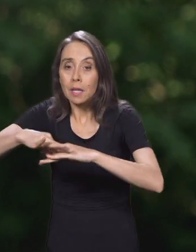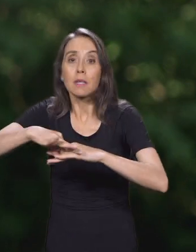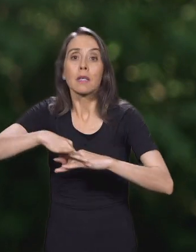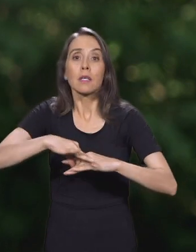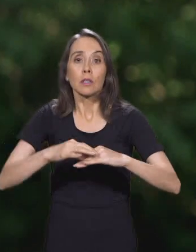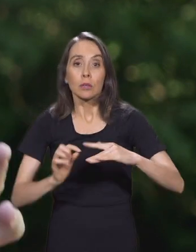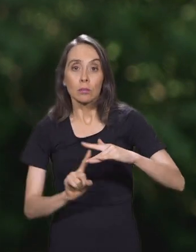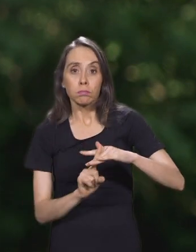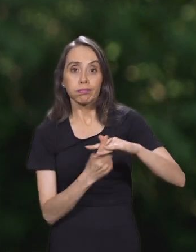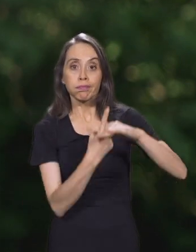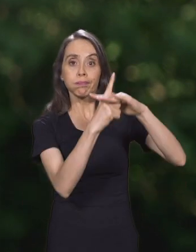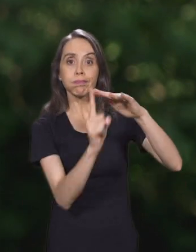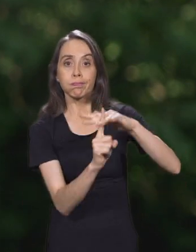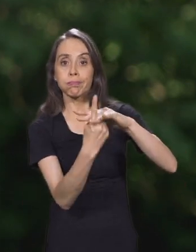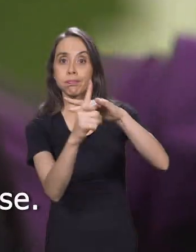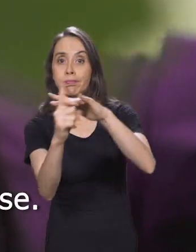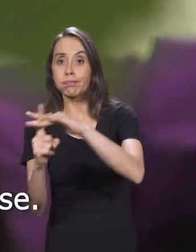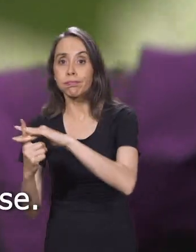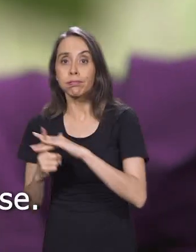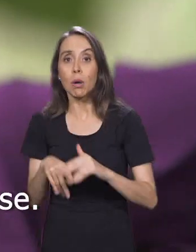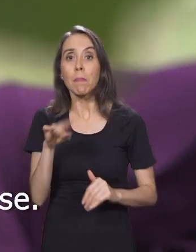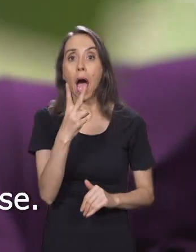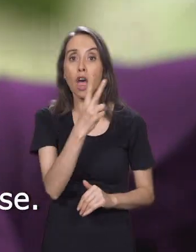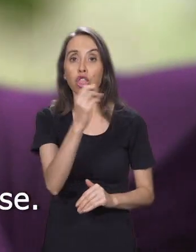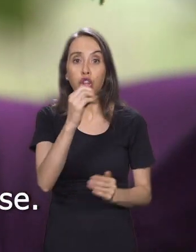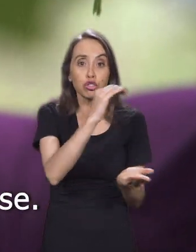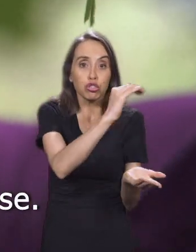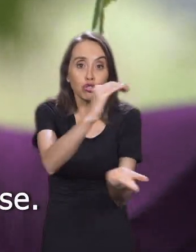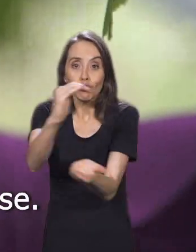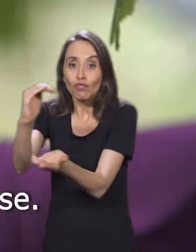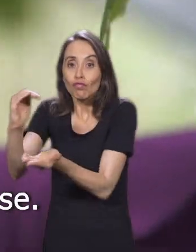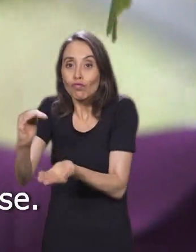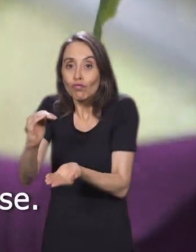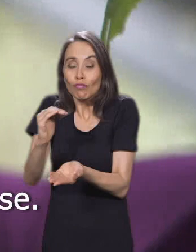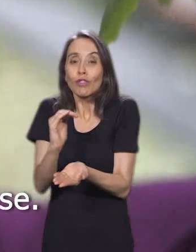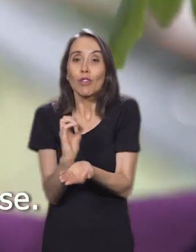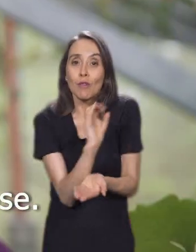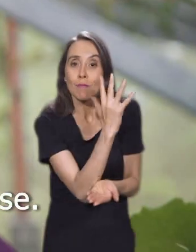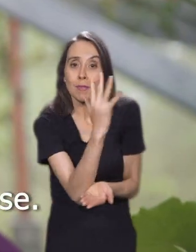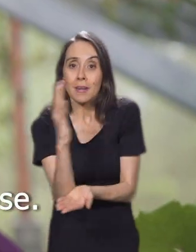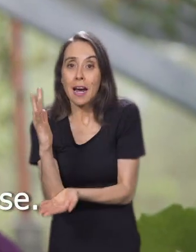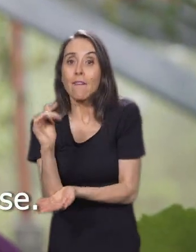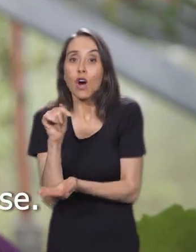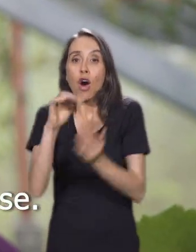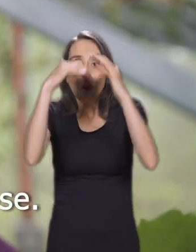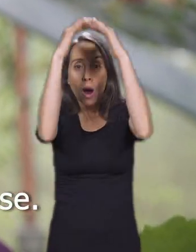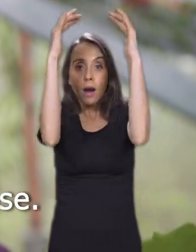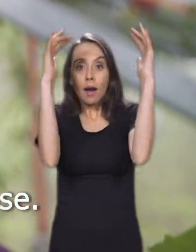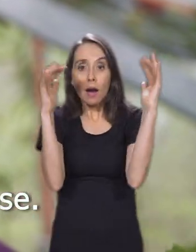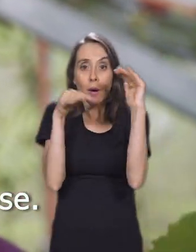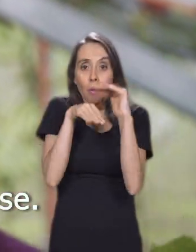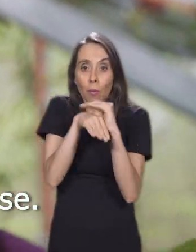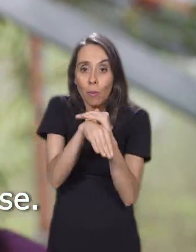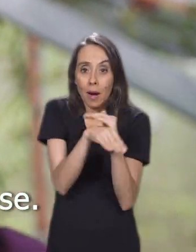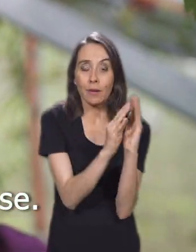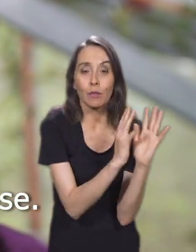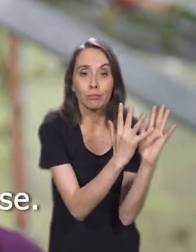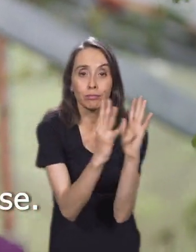conseguimos más de 200 plantas. Y esas plantas hoy en día están en el invernadero de nuestro jardín